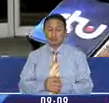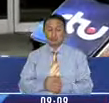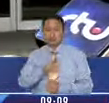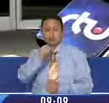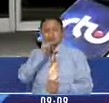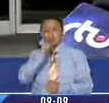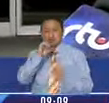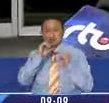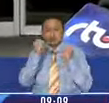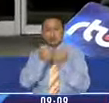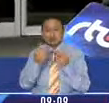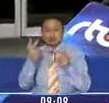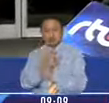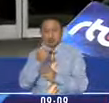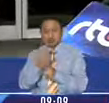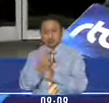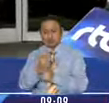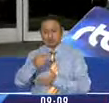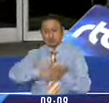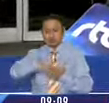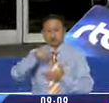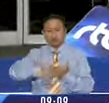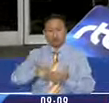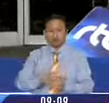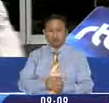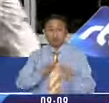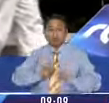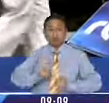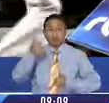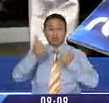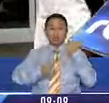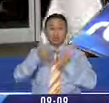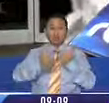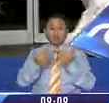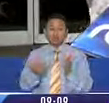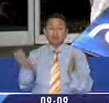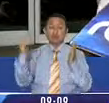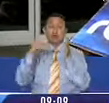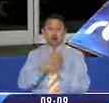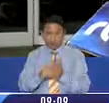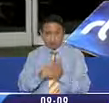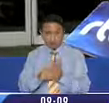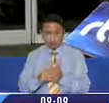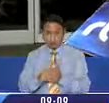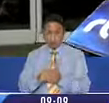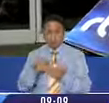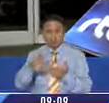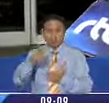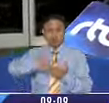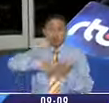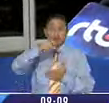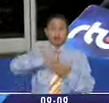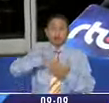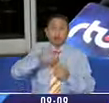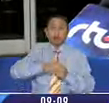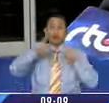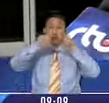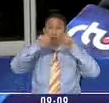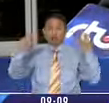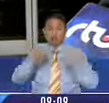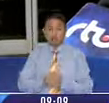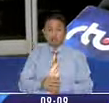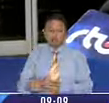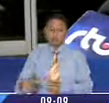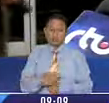algunos carteles, contratos e incluso candidatos que están a la reelección, que tuvieron contratos que dieron a empresas que